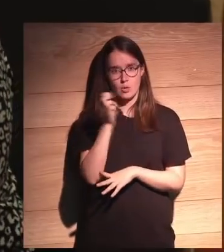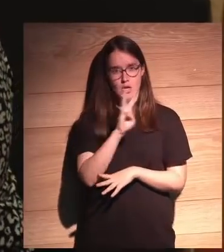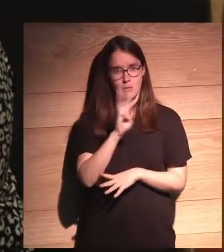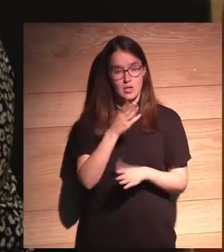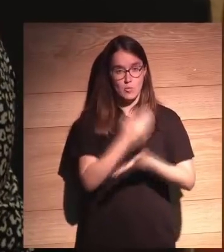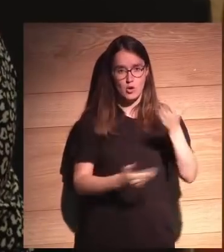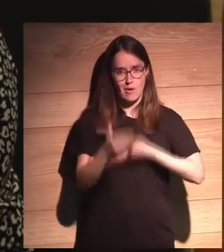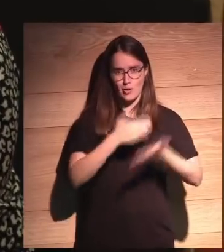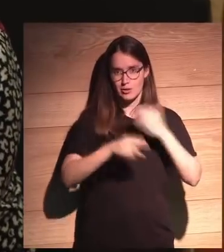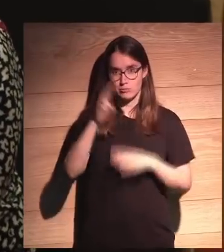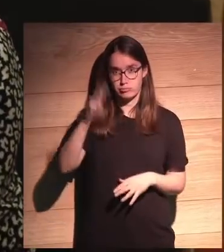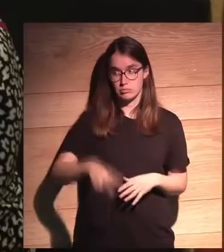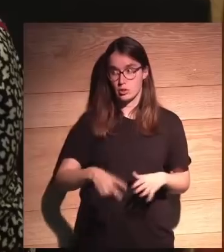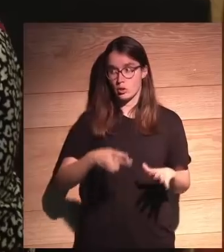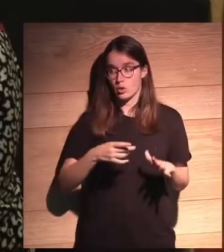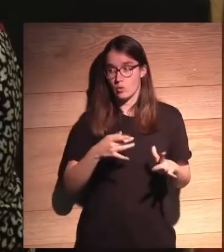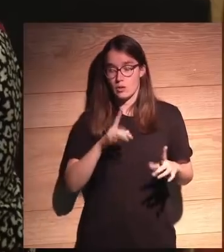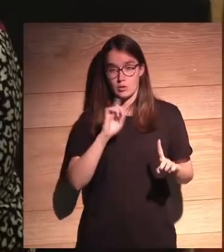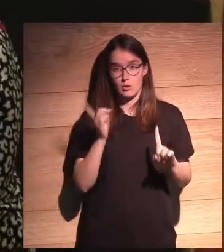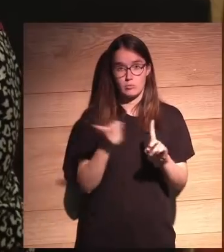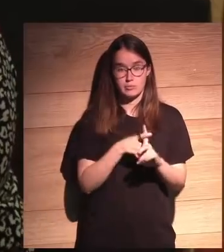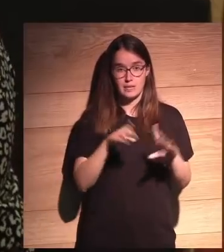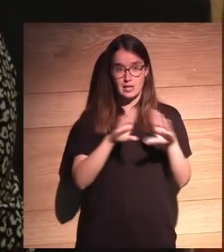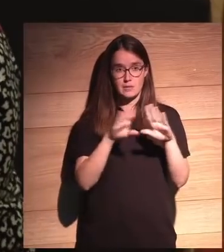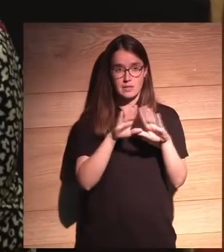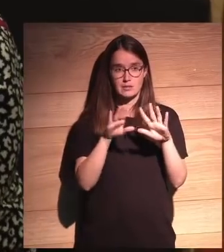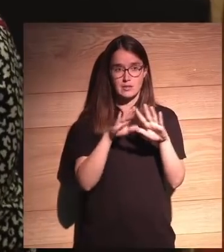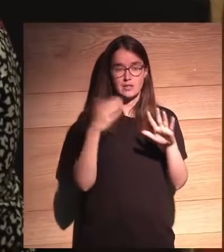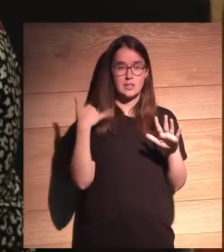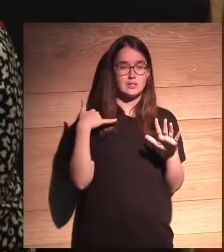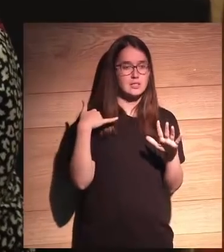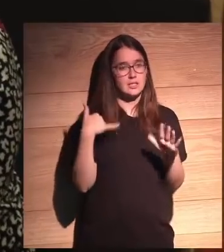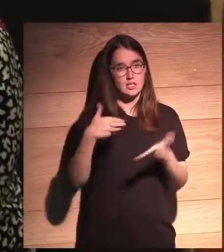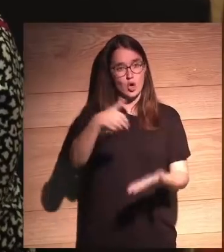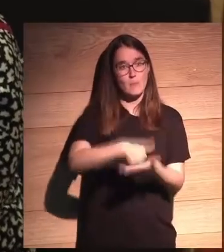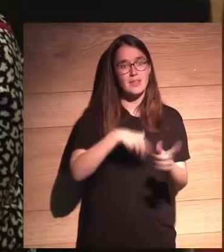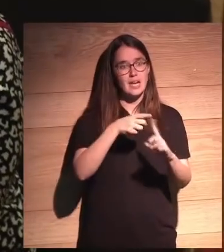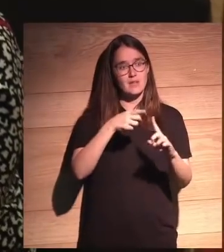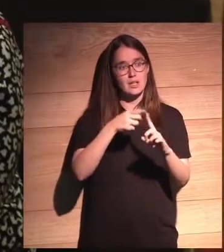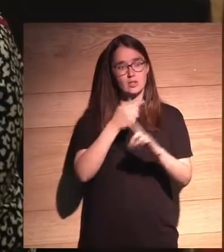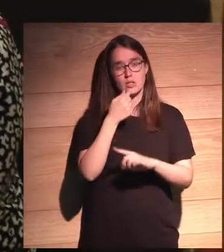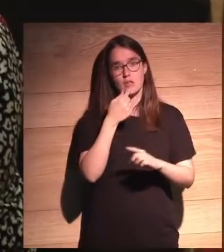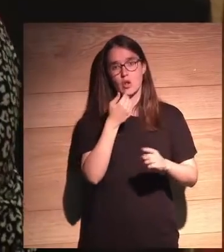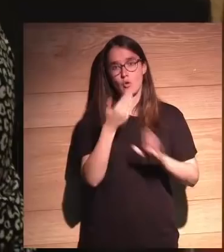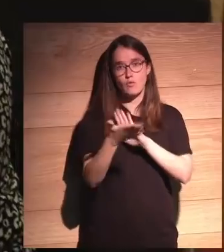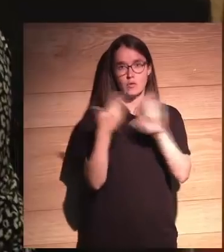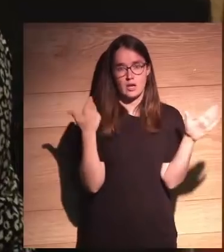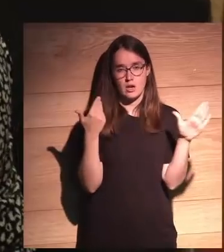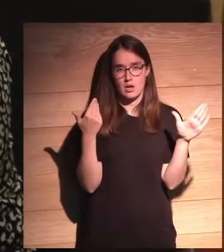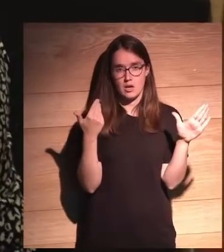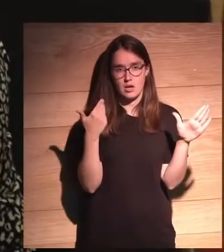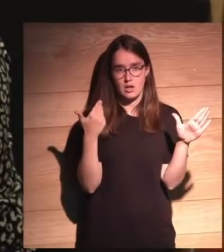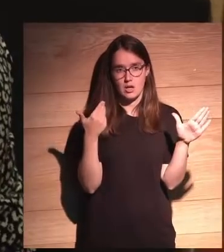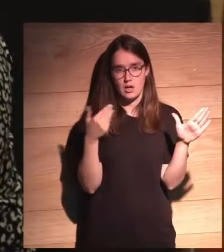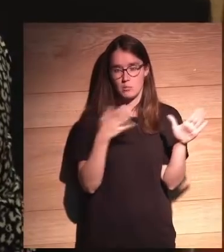enciclopedia colaborativa, en cuanto nos detectan a las feministas, ya están ahí o pidiéndonos referencias o diciendo que quitamos algo porque no